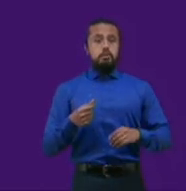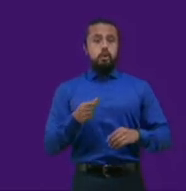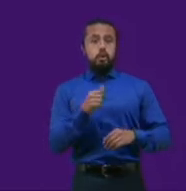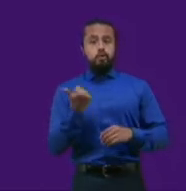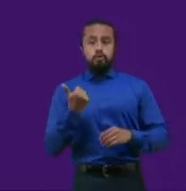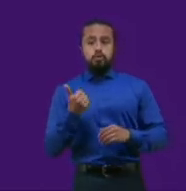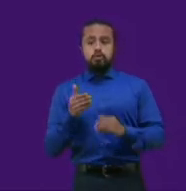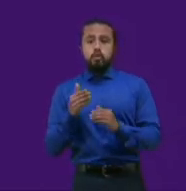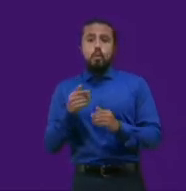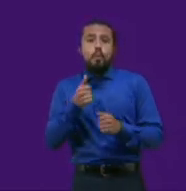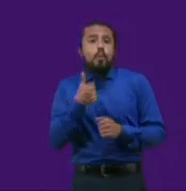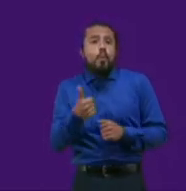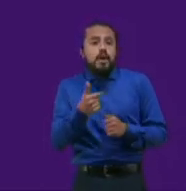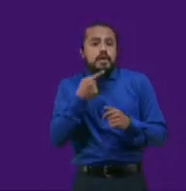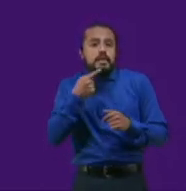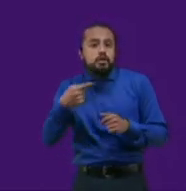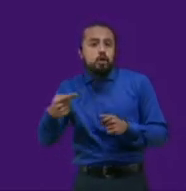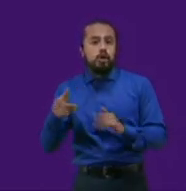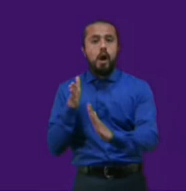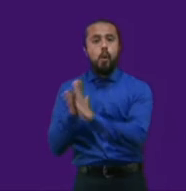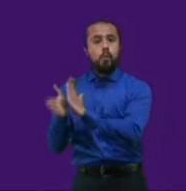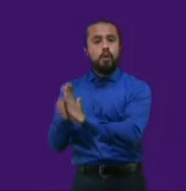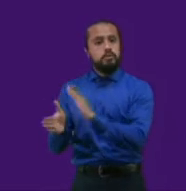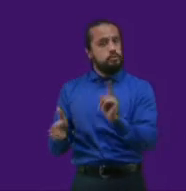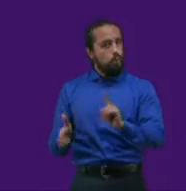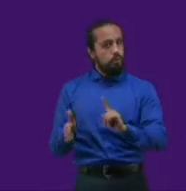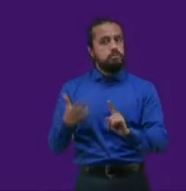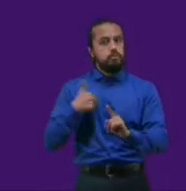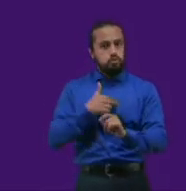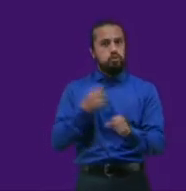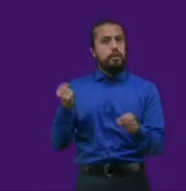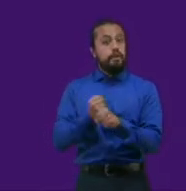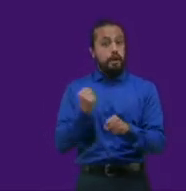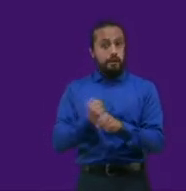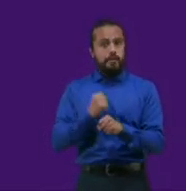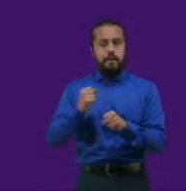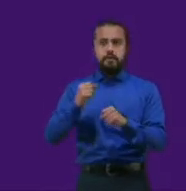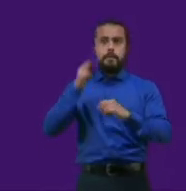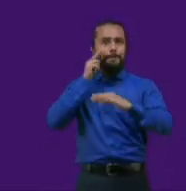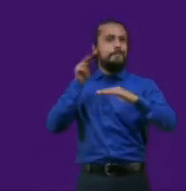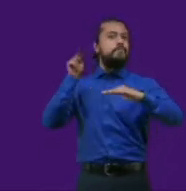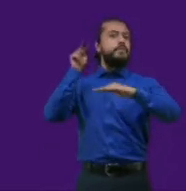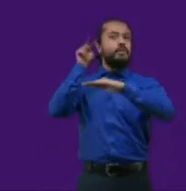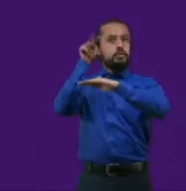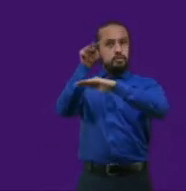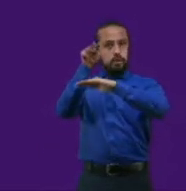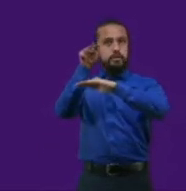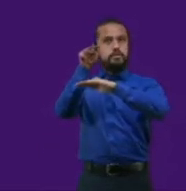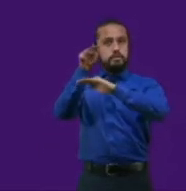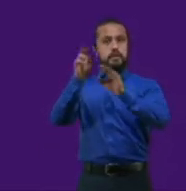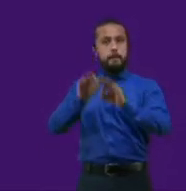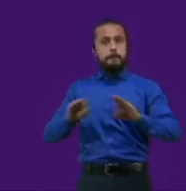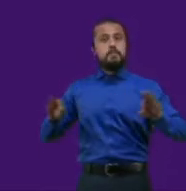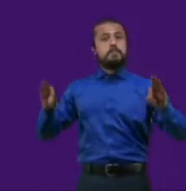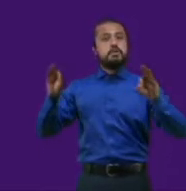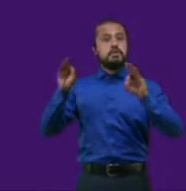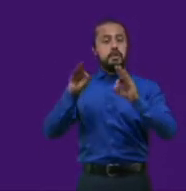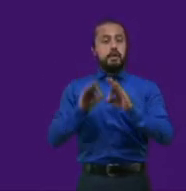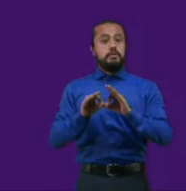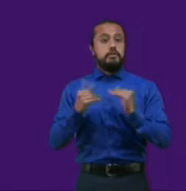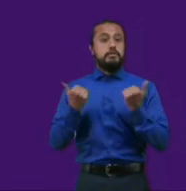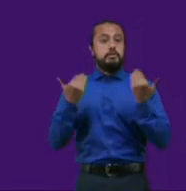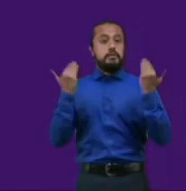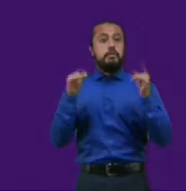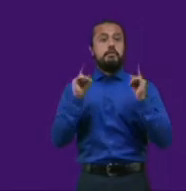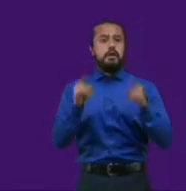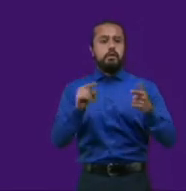historia solamente. Es una historia, claro, importante, una visión que resuena, pero con una